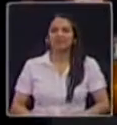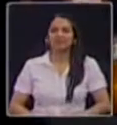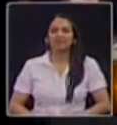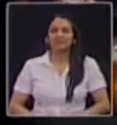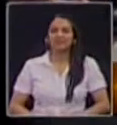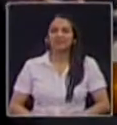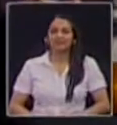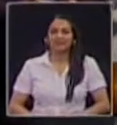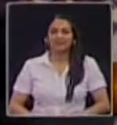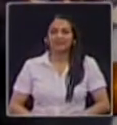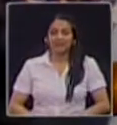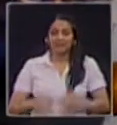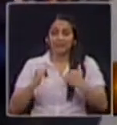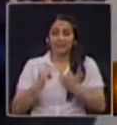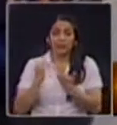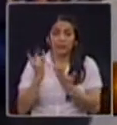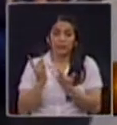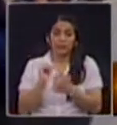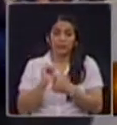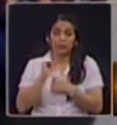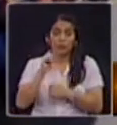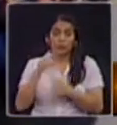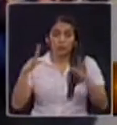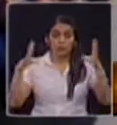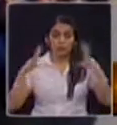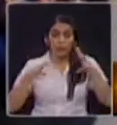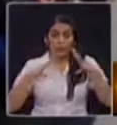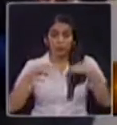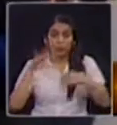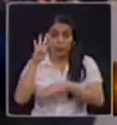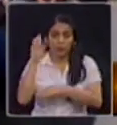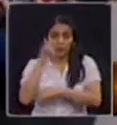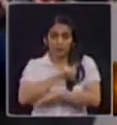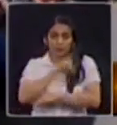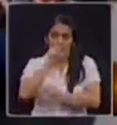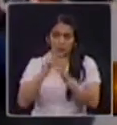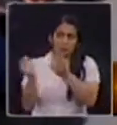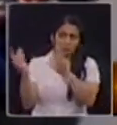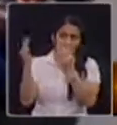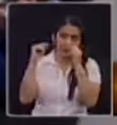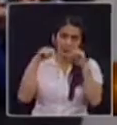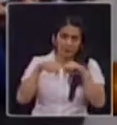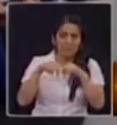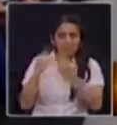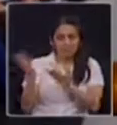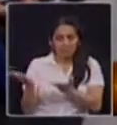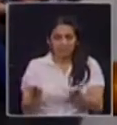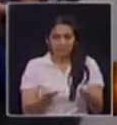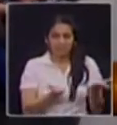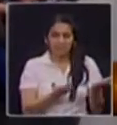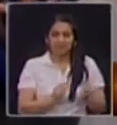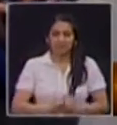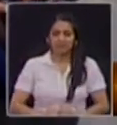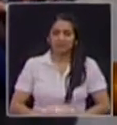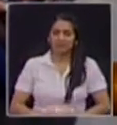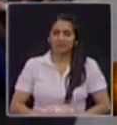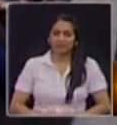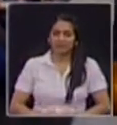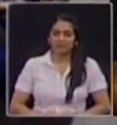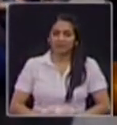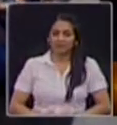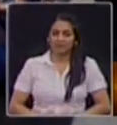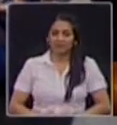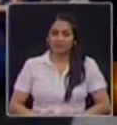Ecuador, que espera recibir en estos 4 días de feriado a todos los ecuatorianos. Hay una gama grande